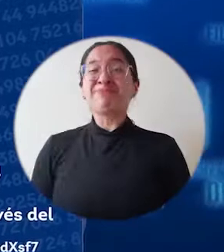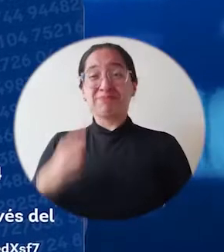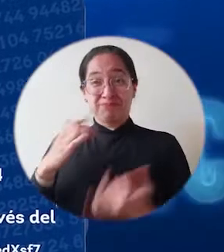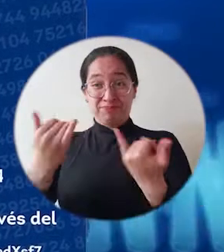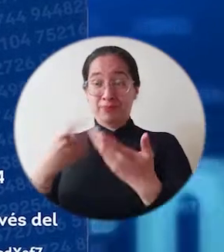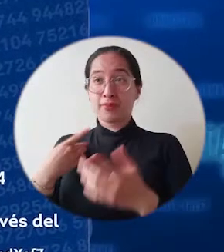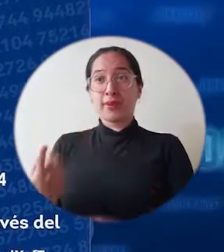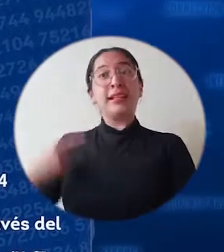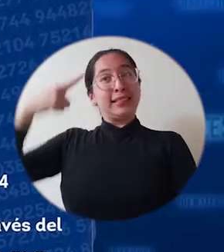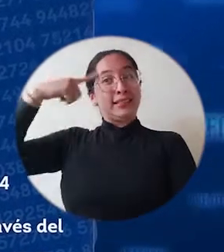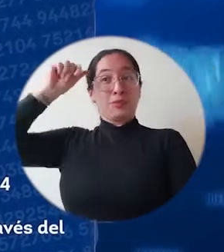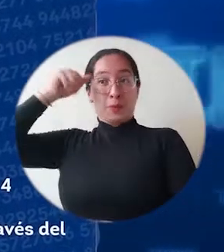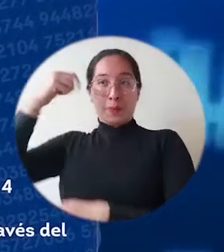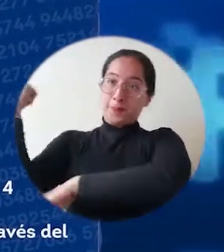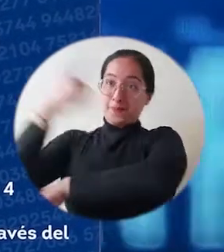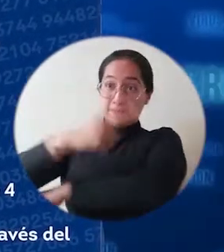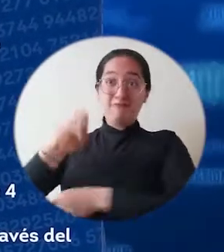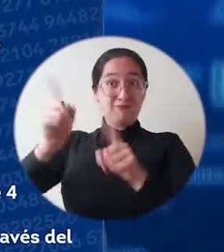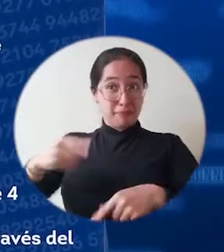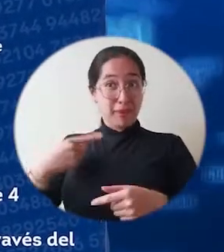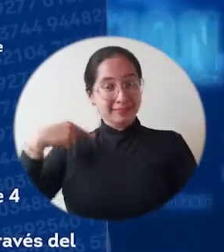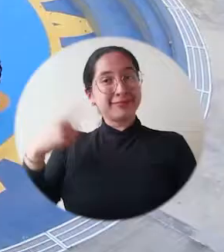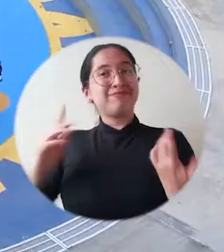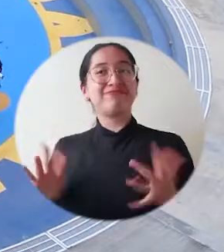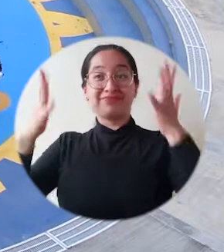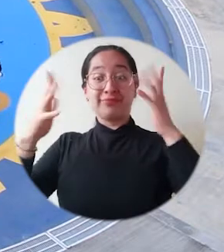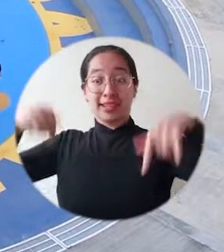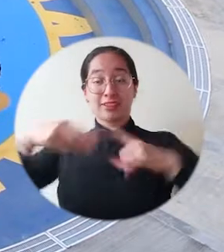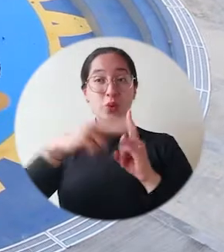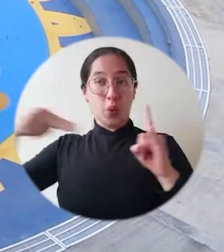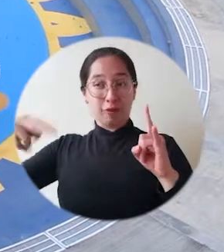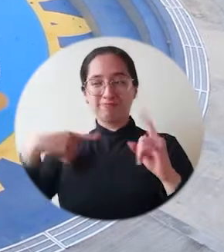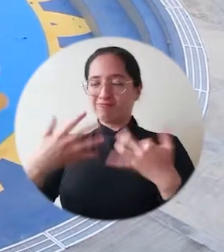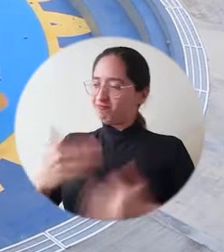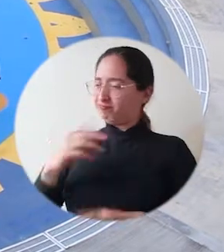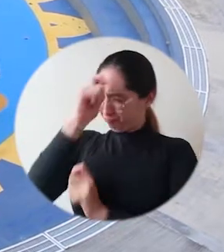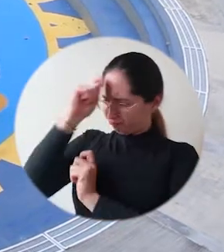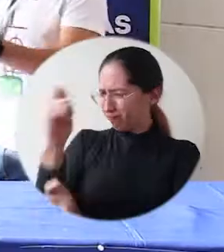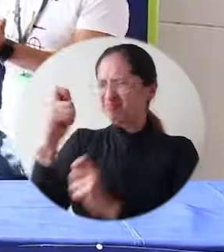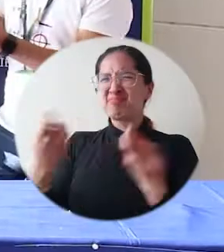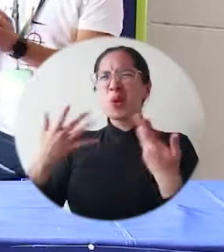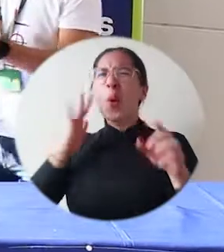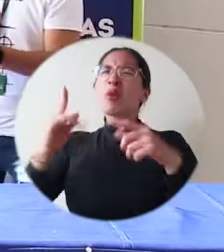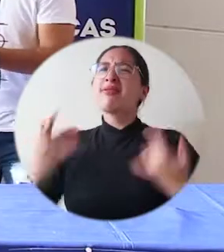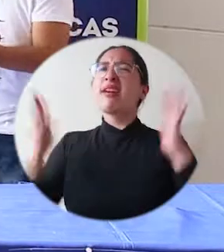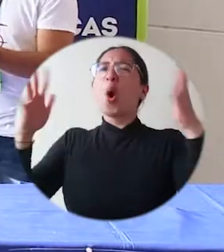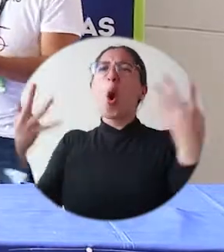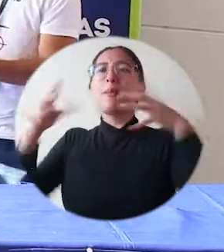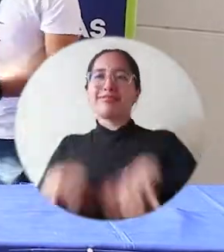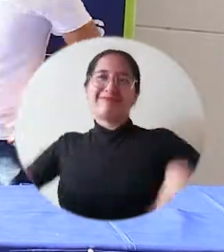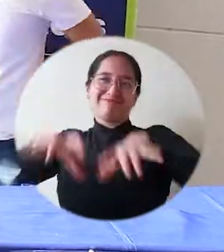La conmemoración de esta ciencia también tiene una fecha en el calendario y la Universidad del Magdalena le hizo honor con actividades lúdicas